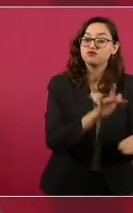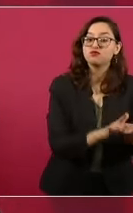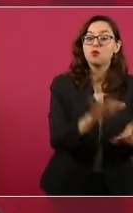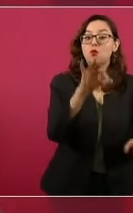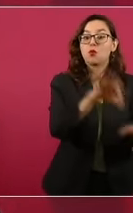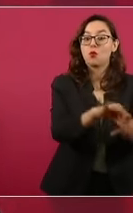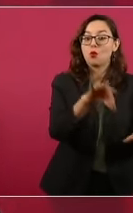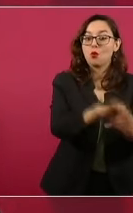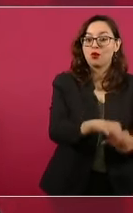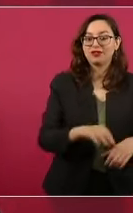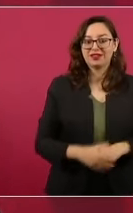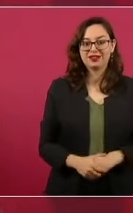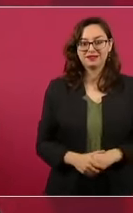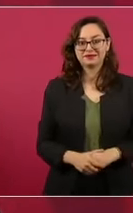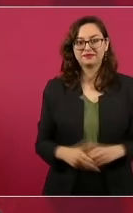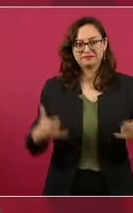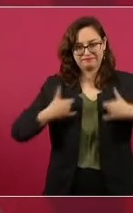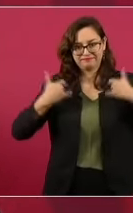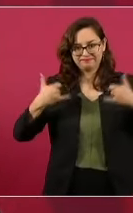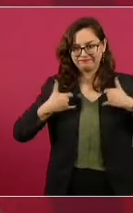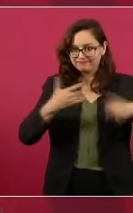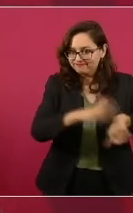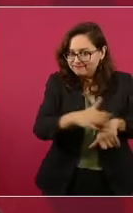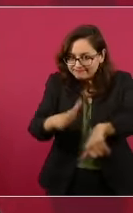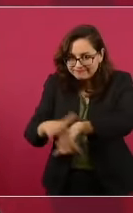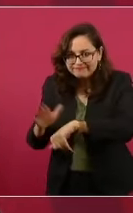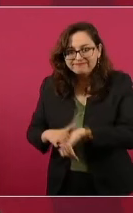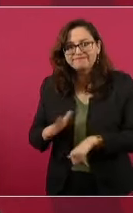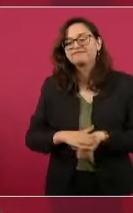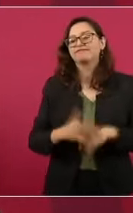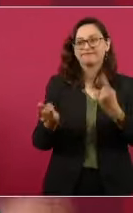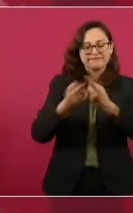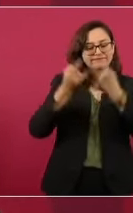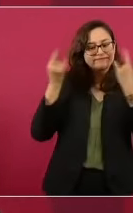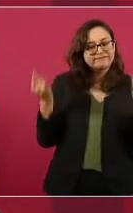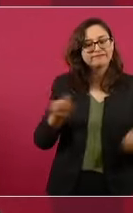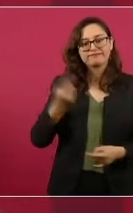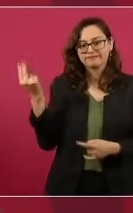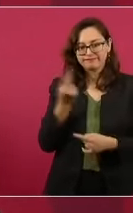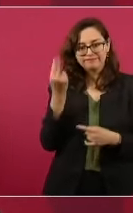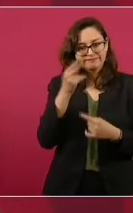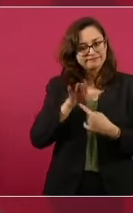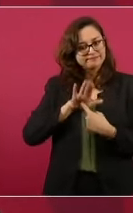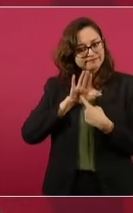Todo esto para los jóvenes, pues. Entonces, cuando